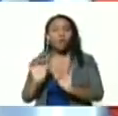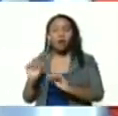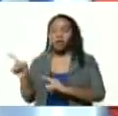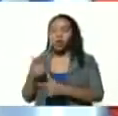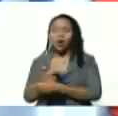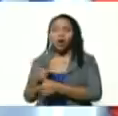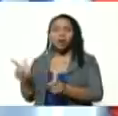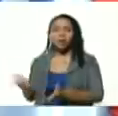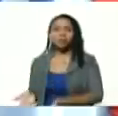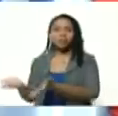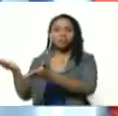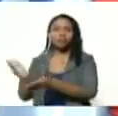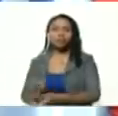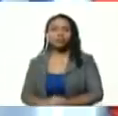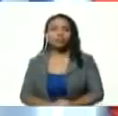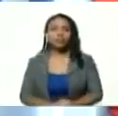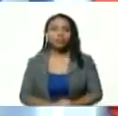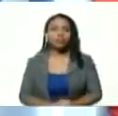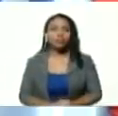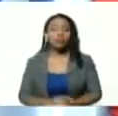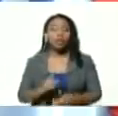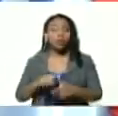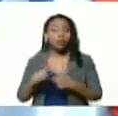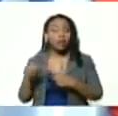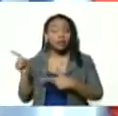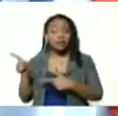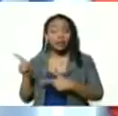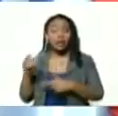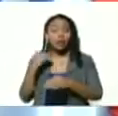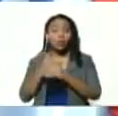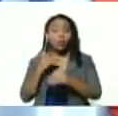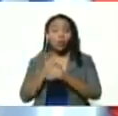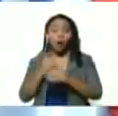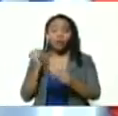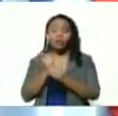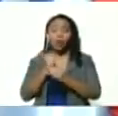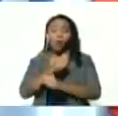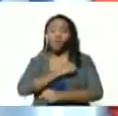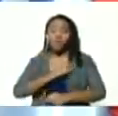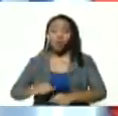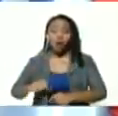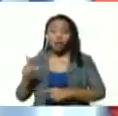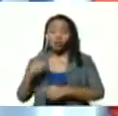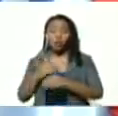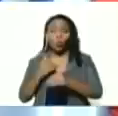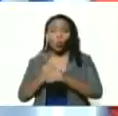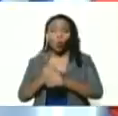tribunal otorgue la libertad. Estamos ante un delito de omisión dolosa.